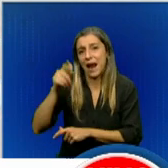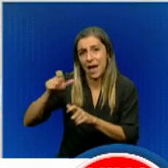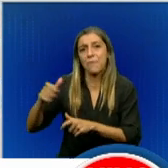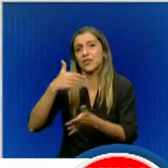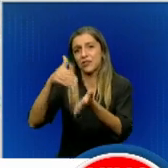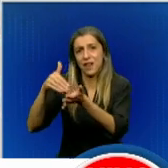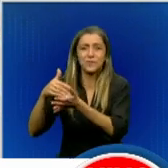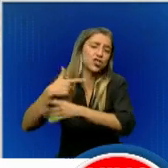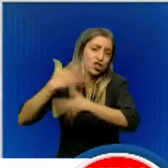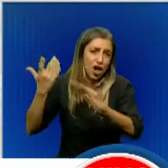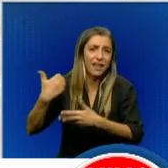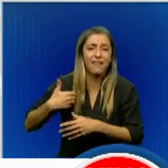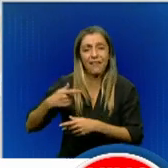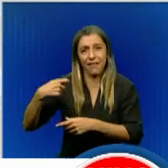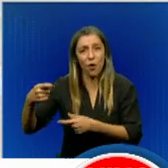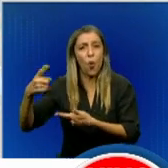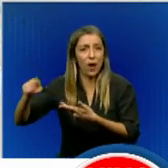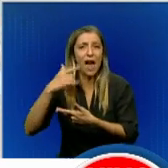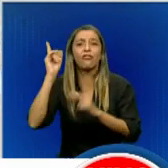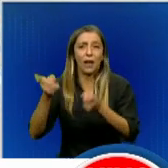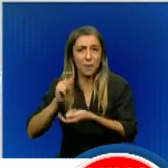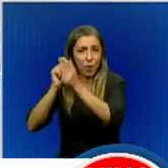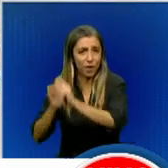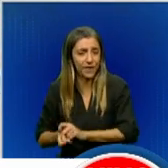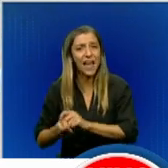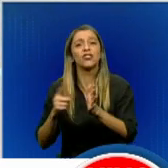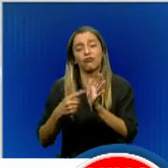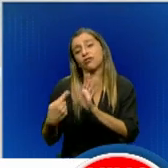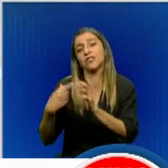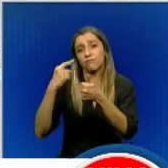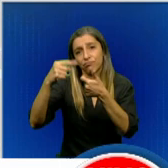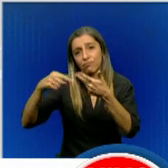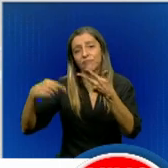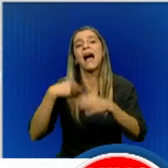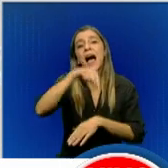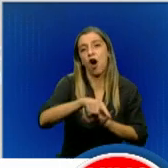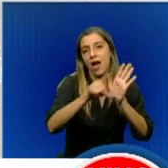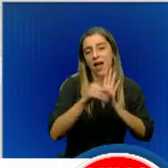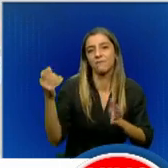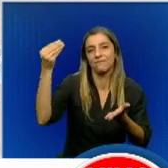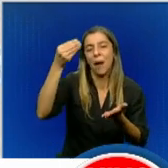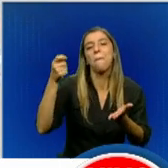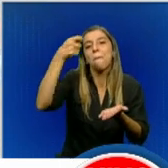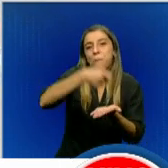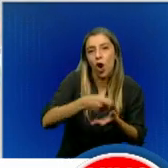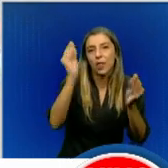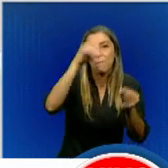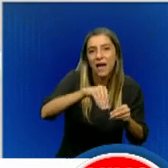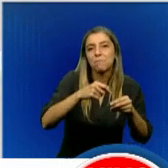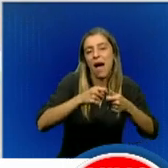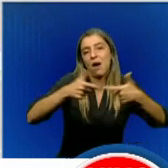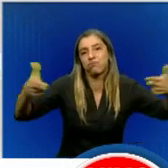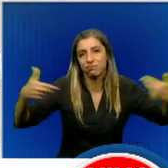y lo profundizamos con este proyecto en este caso en particular con las sociedades estamos en ese camino de construir un país más justo